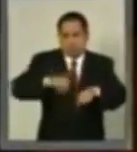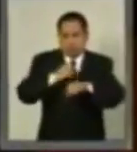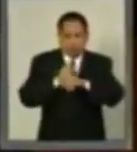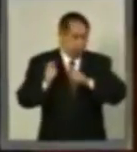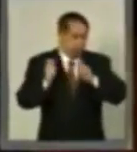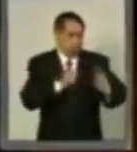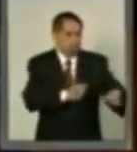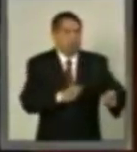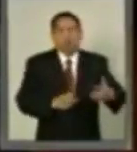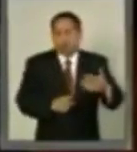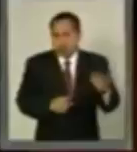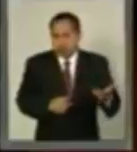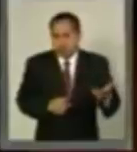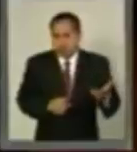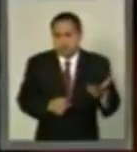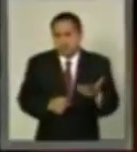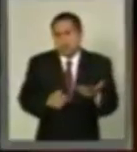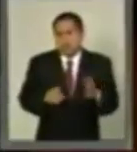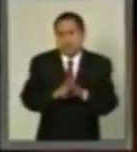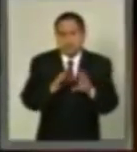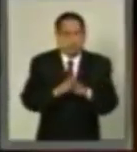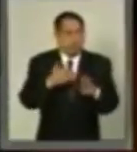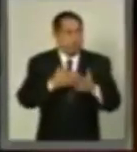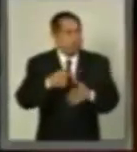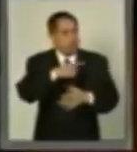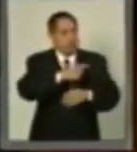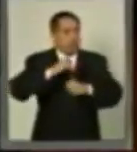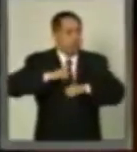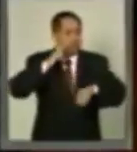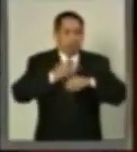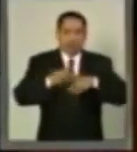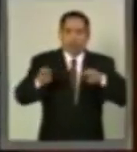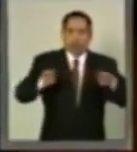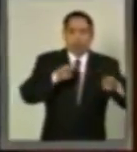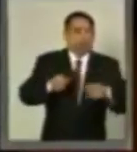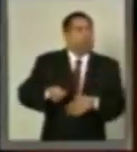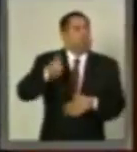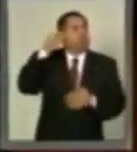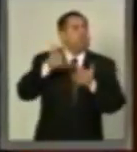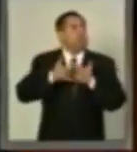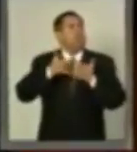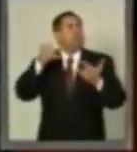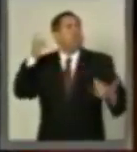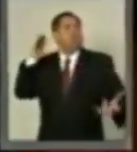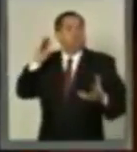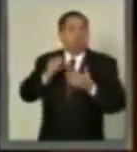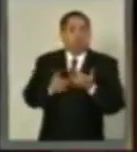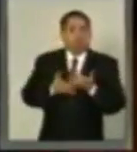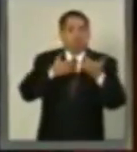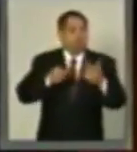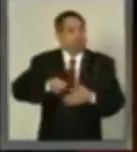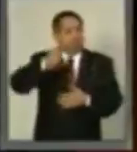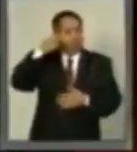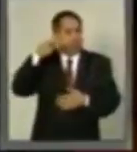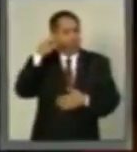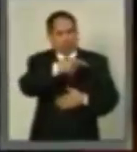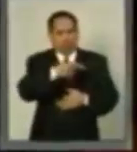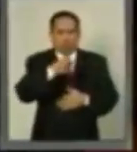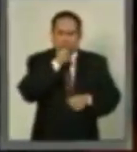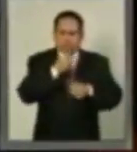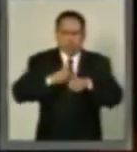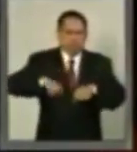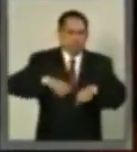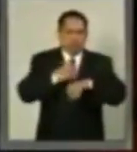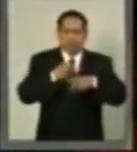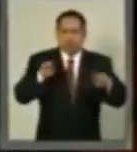de Gobernación, poniendo a disposición por primera vez en la historia política de nuestro país, bajo el mando del secretario